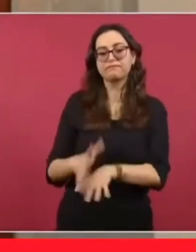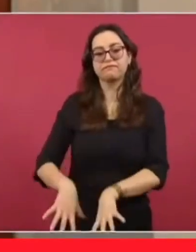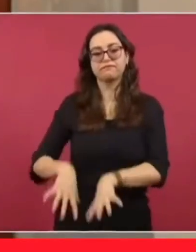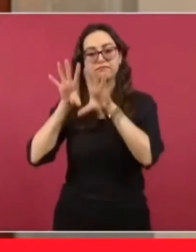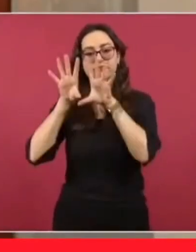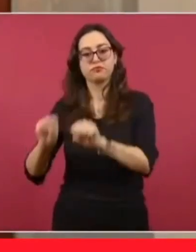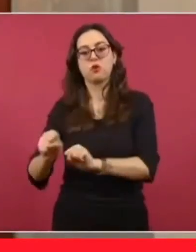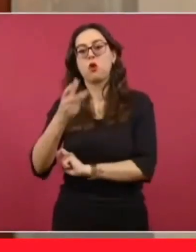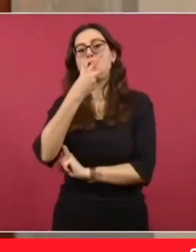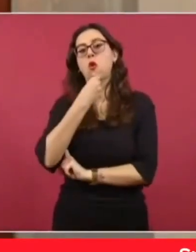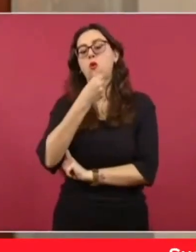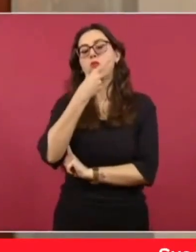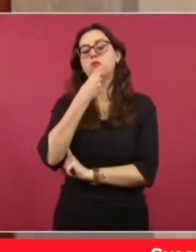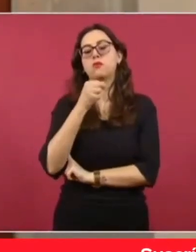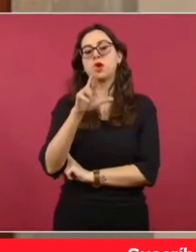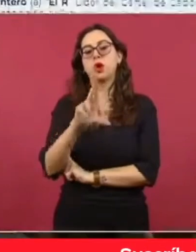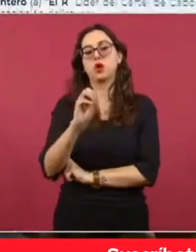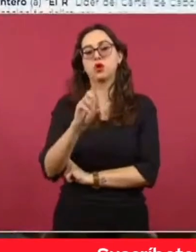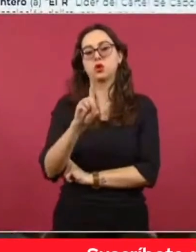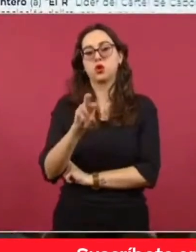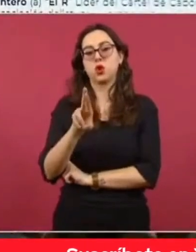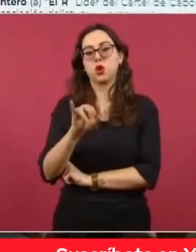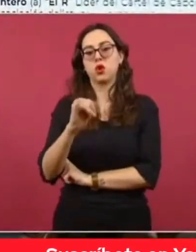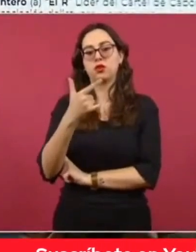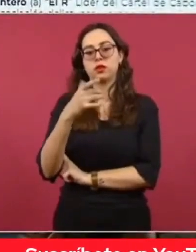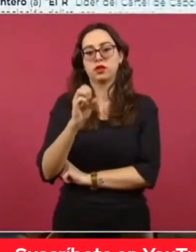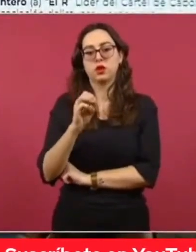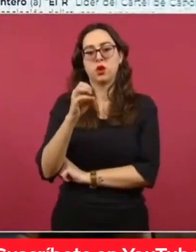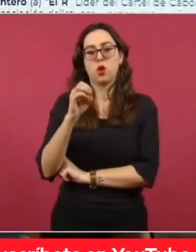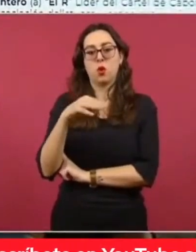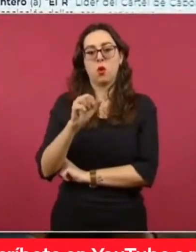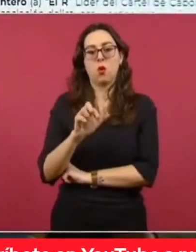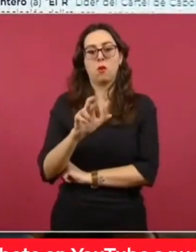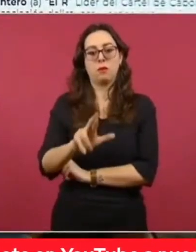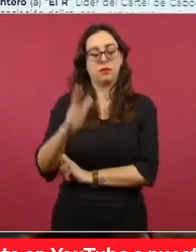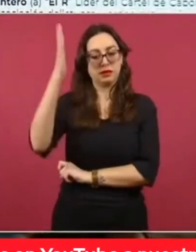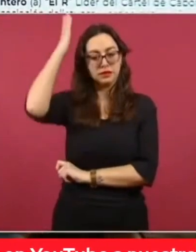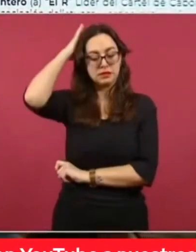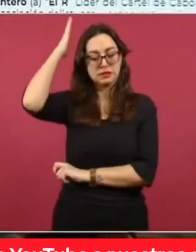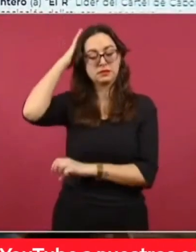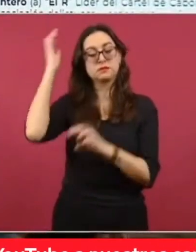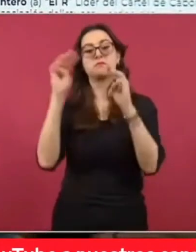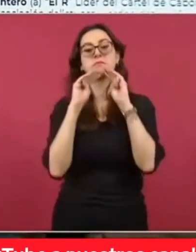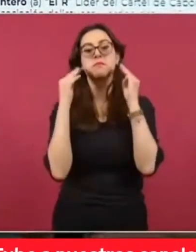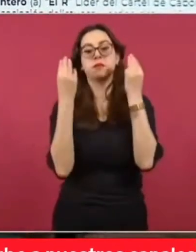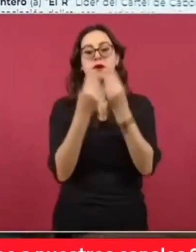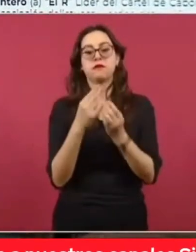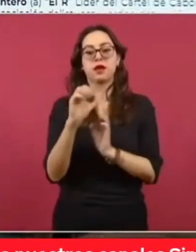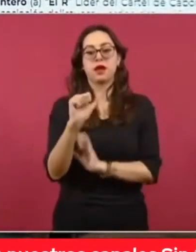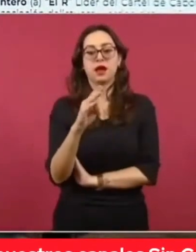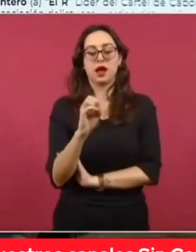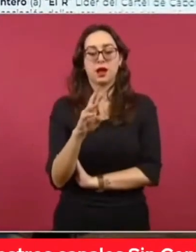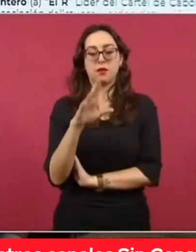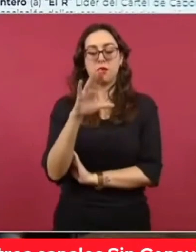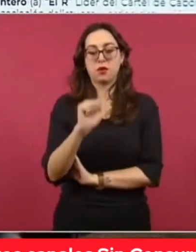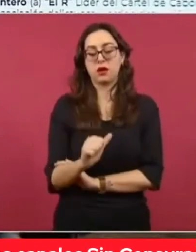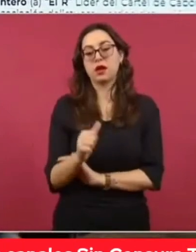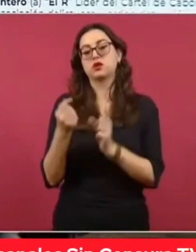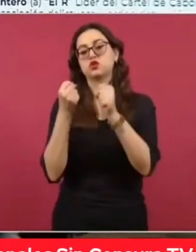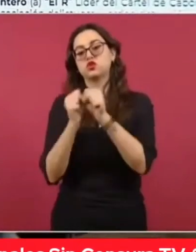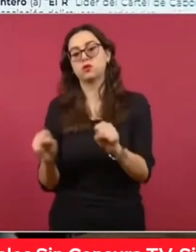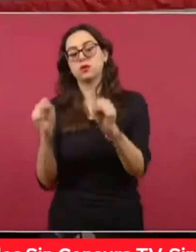este elemento Rodrigo Omar Páez Quintero líder del Cartel De Caborca que es sobrino de Caro Quintero